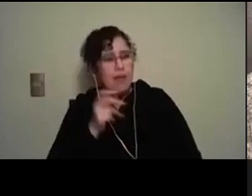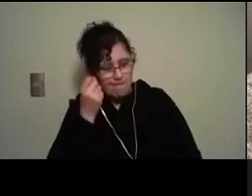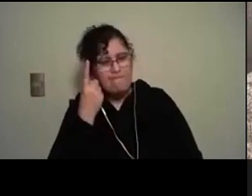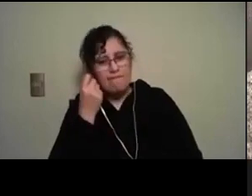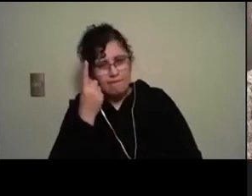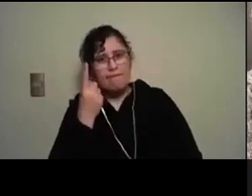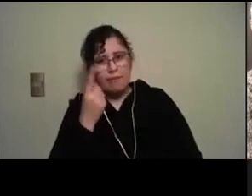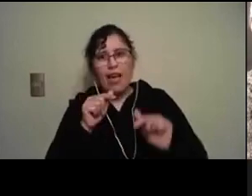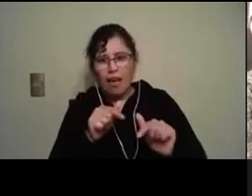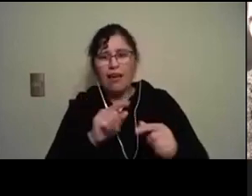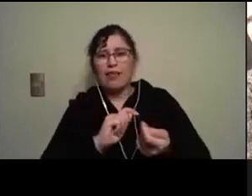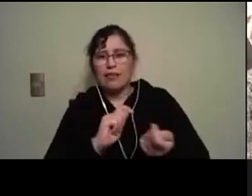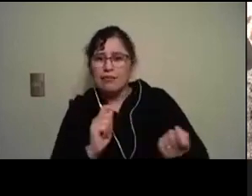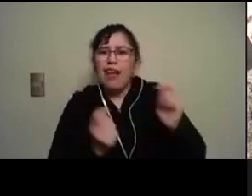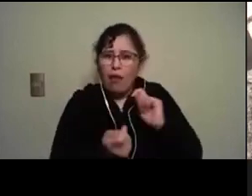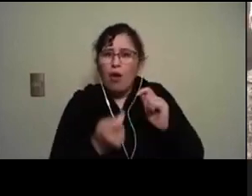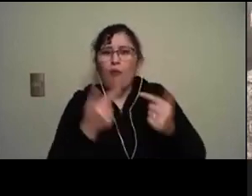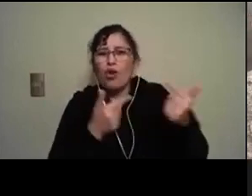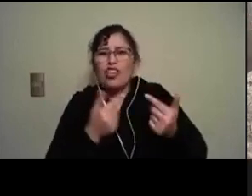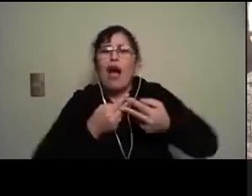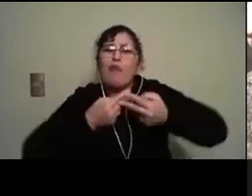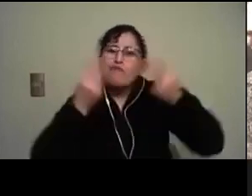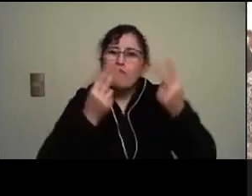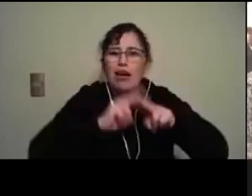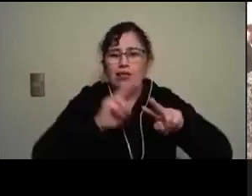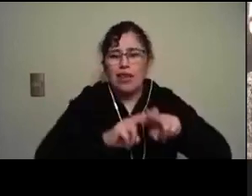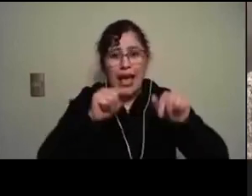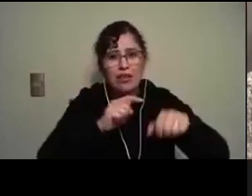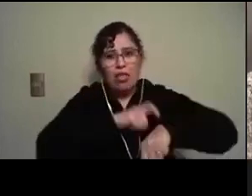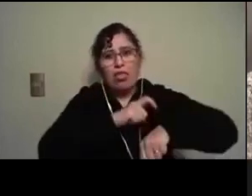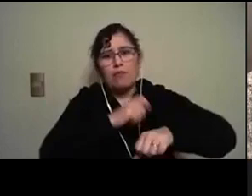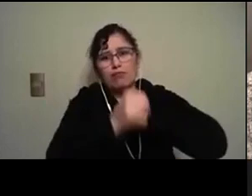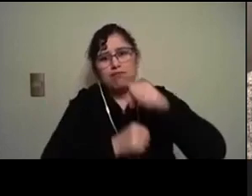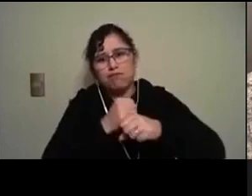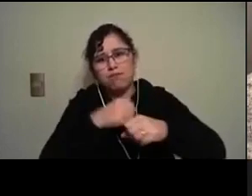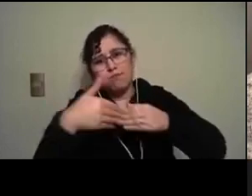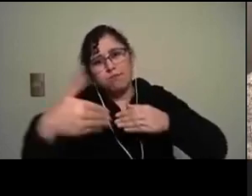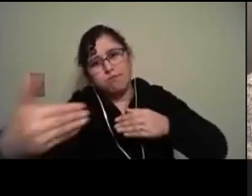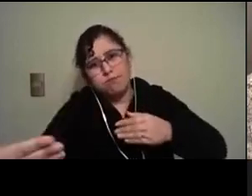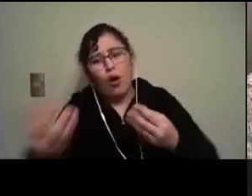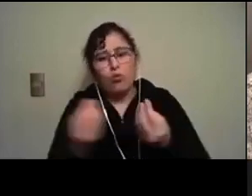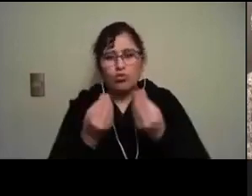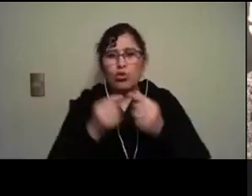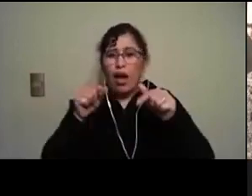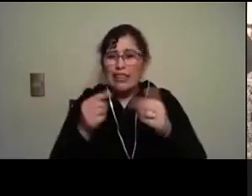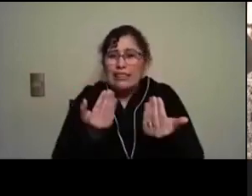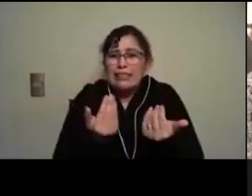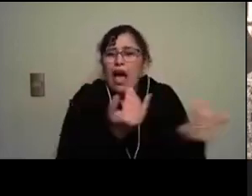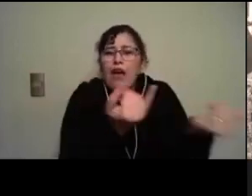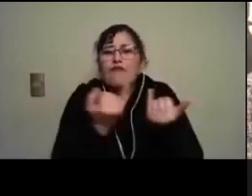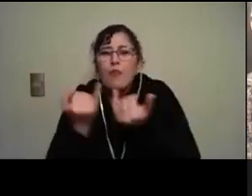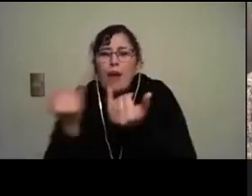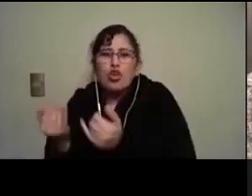entonces, y eso lleva tiempo, ¿ya? Eso lleva tiempo porque significa información, análisis,